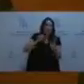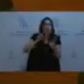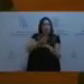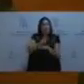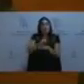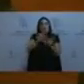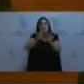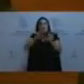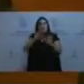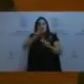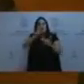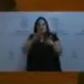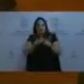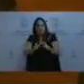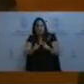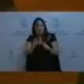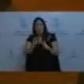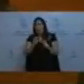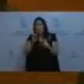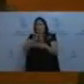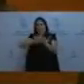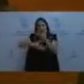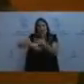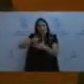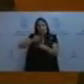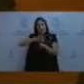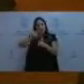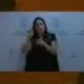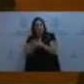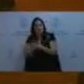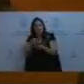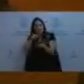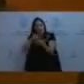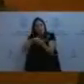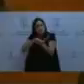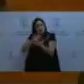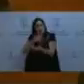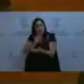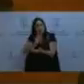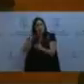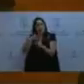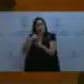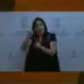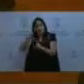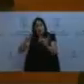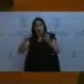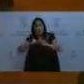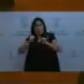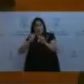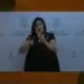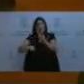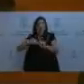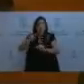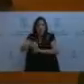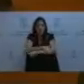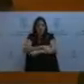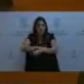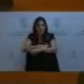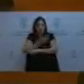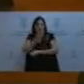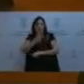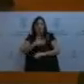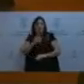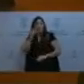tercer sector, la discapacidad, los expedientes de reclamación de deuda o el maltrato a mayores que luego el Gobierno socialista de Javier